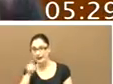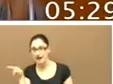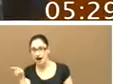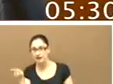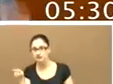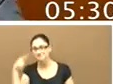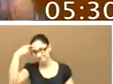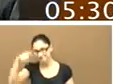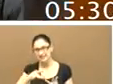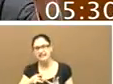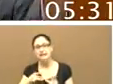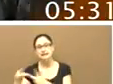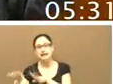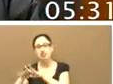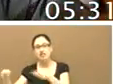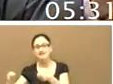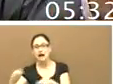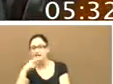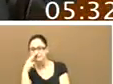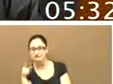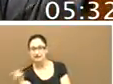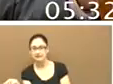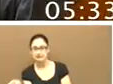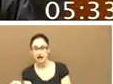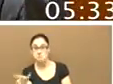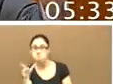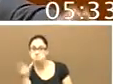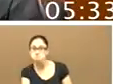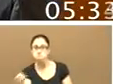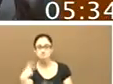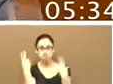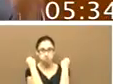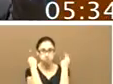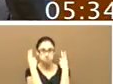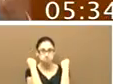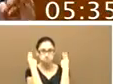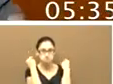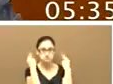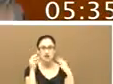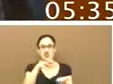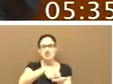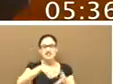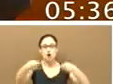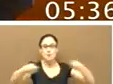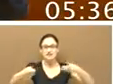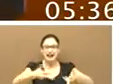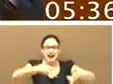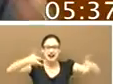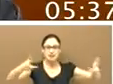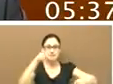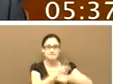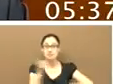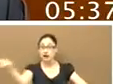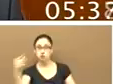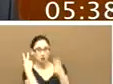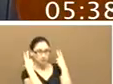una gran central de distribución y ustedes trabajan al dictado al dictado de los grandes centros comerciales y abandonan al